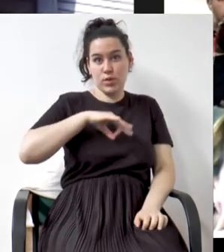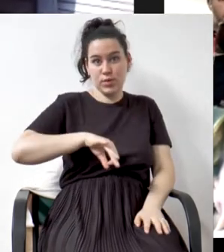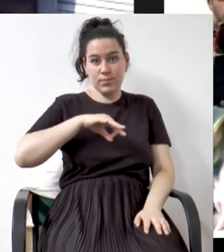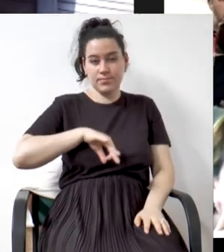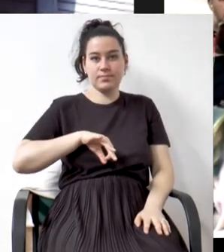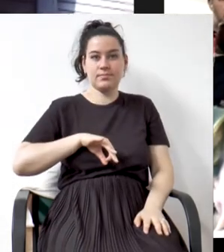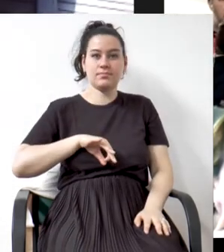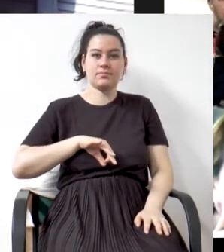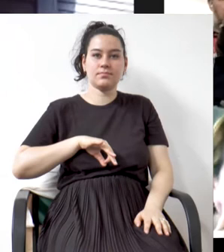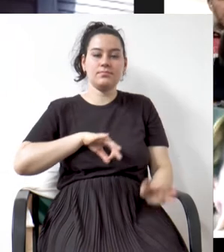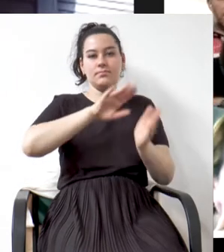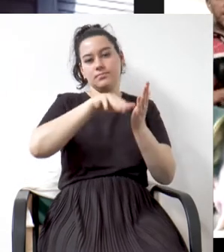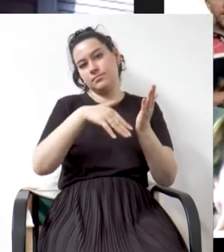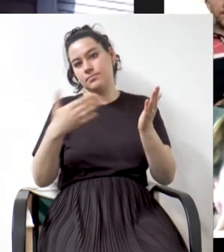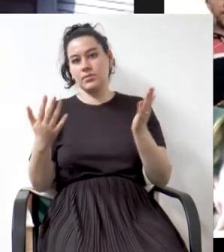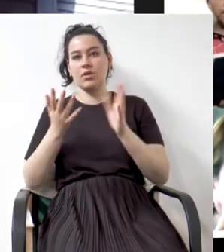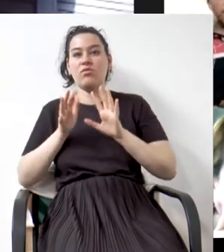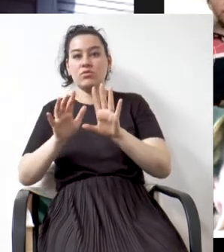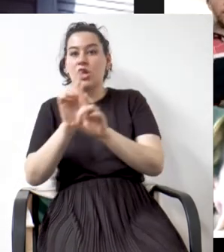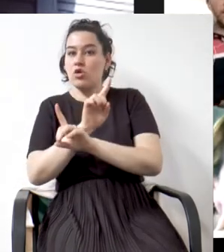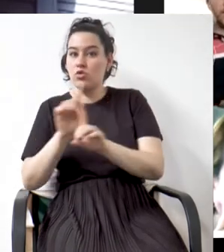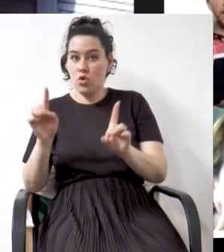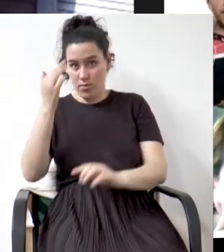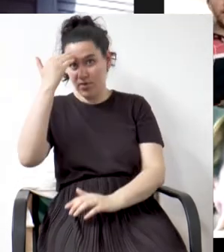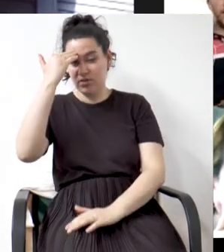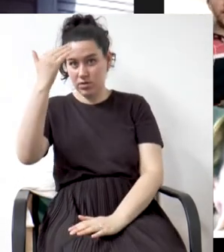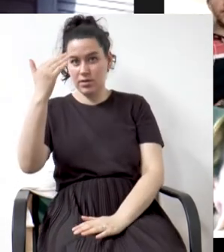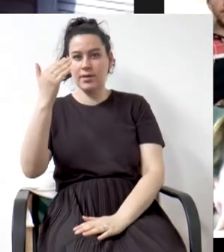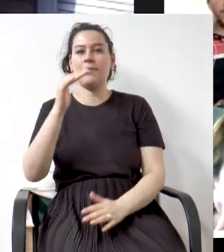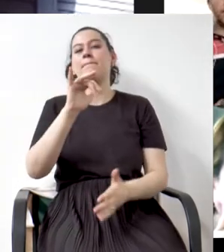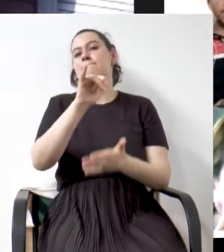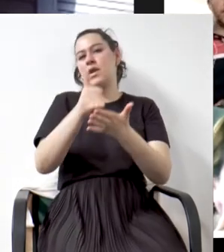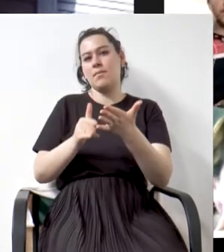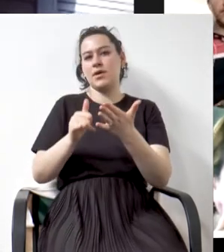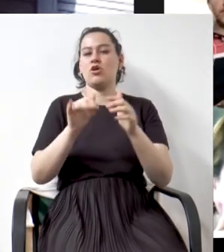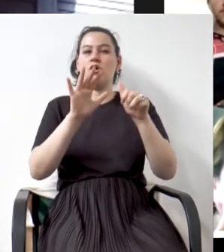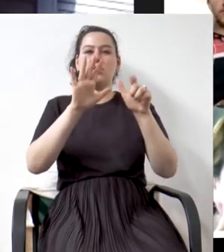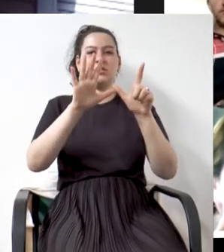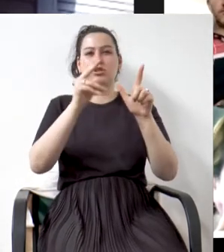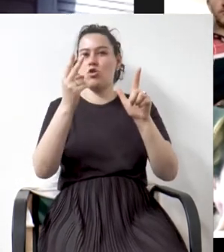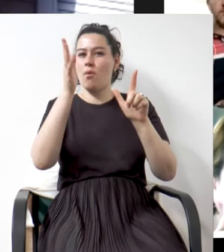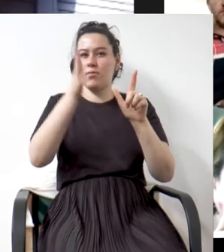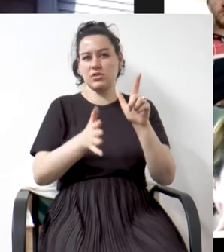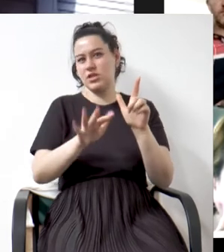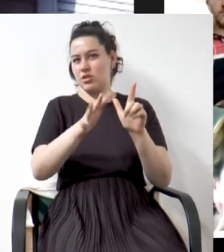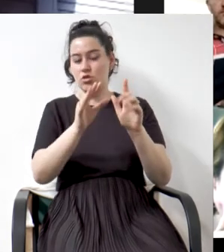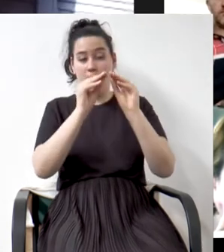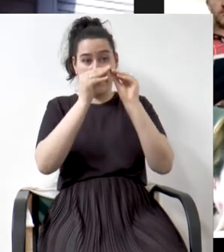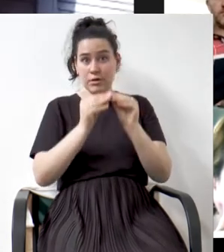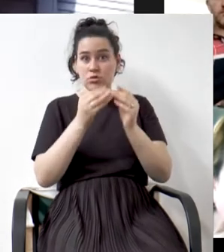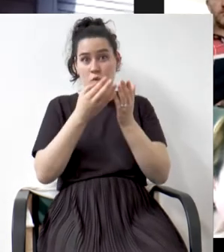en espejo a los funcionarios no docentes, el promedio de la universidad es 72%, o sea, 72% del